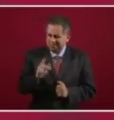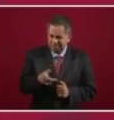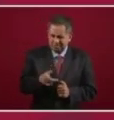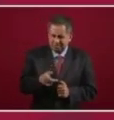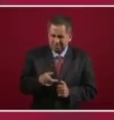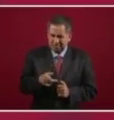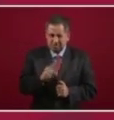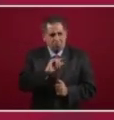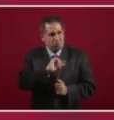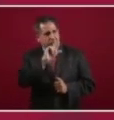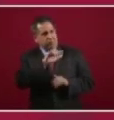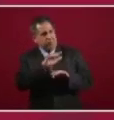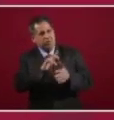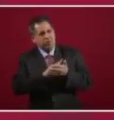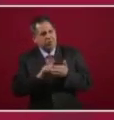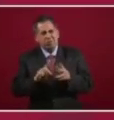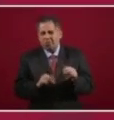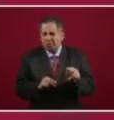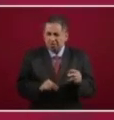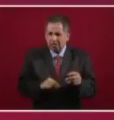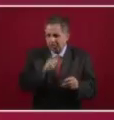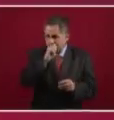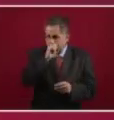de los derechos humanos,